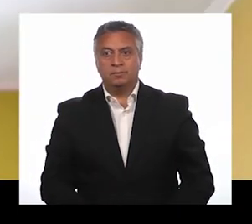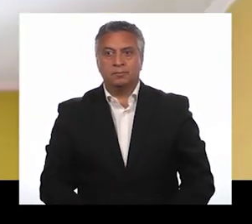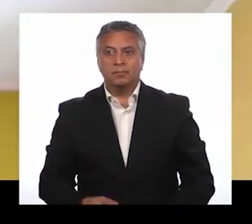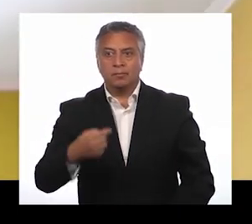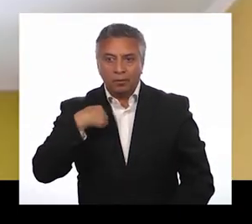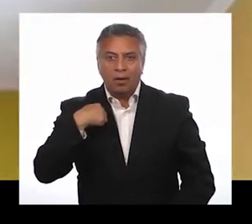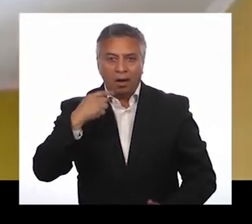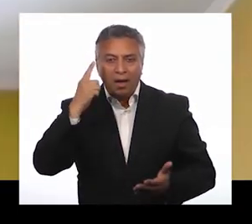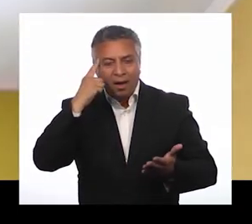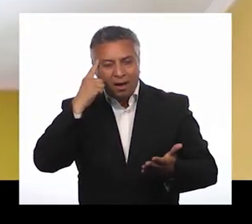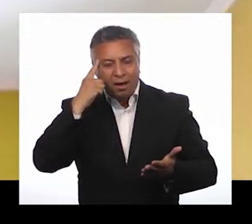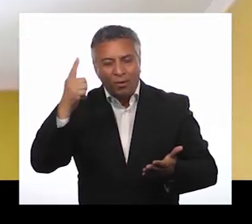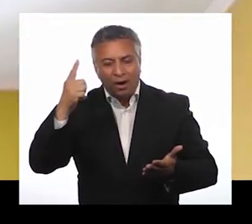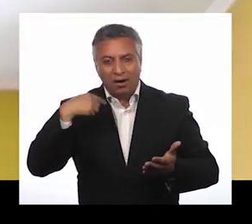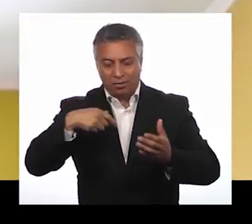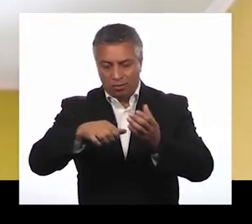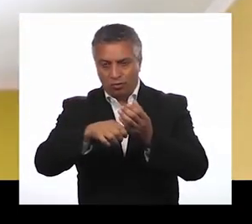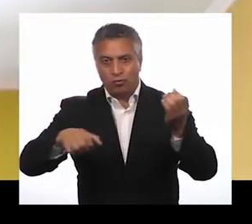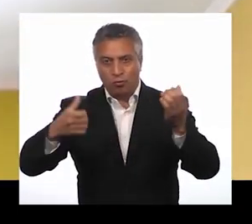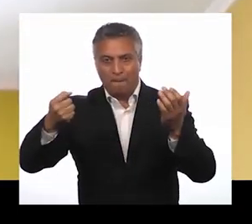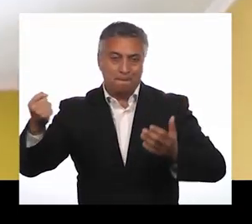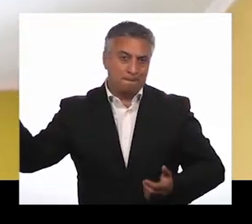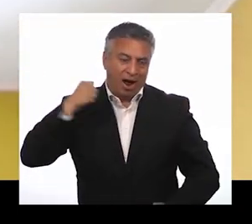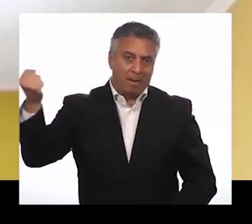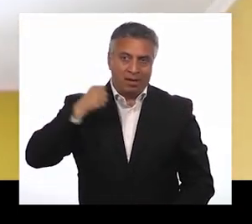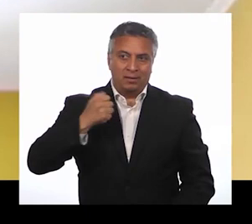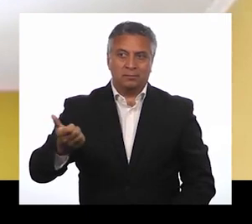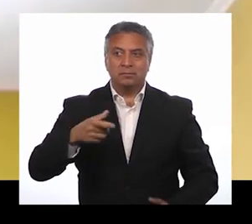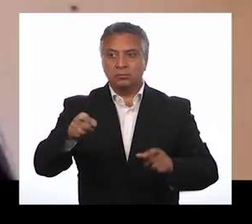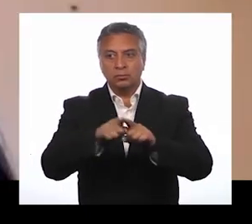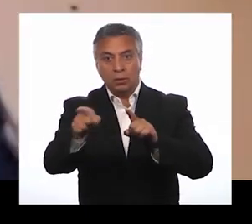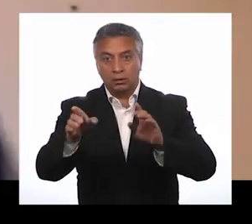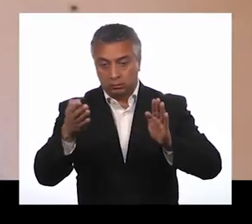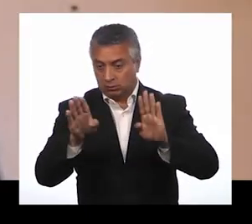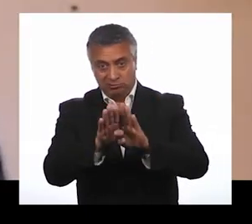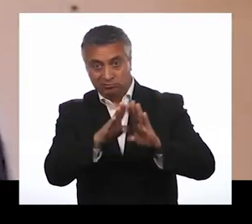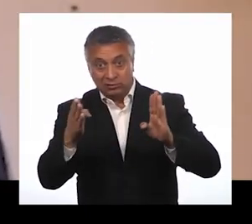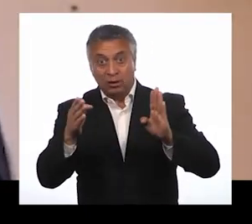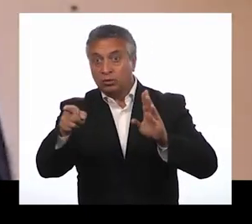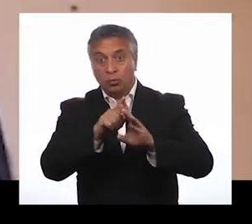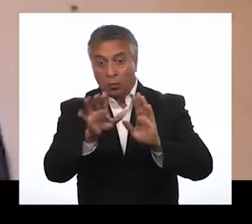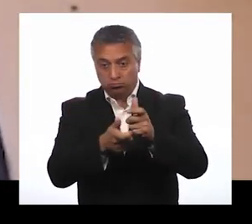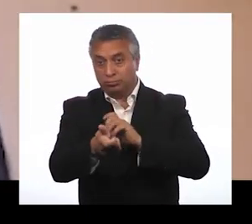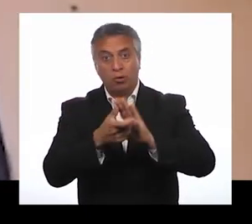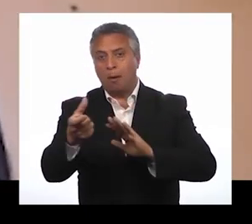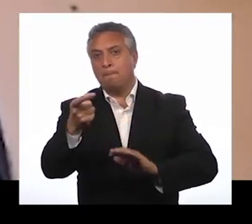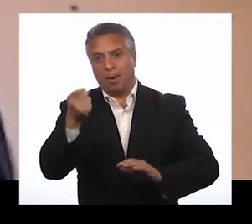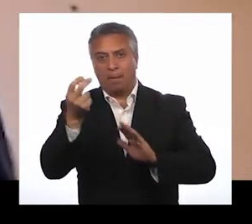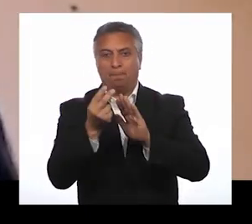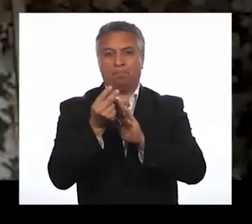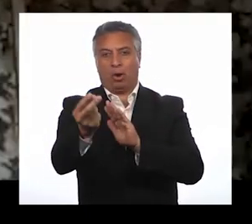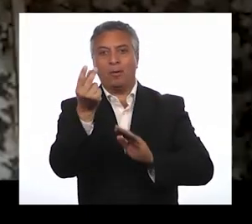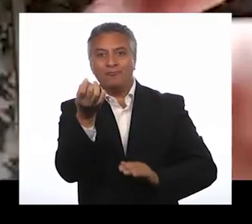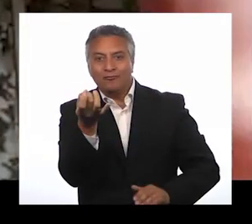disparó. Me acuerdo que me pegaron con una luma de madera. Abren la puerta y uno tira